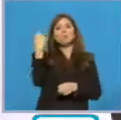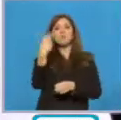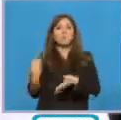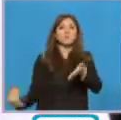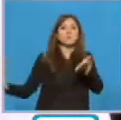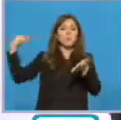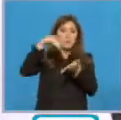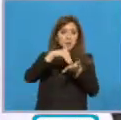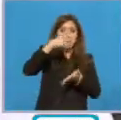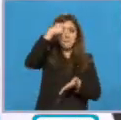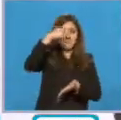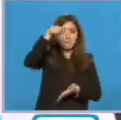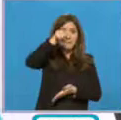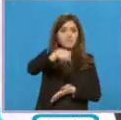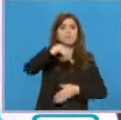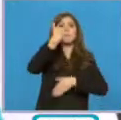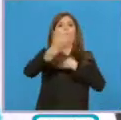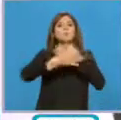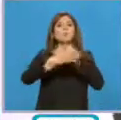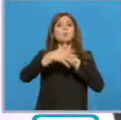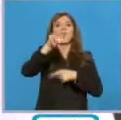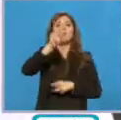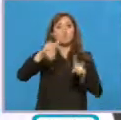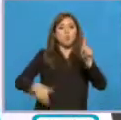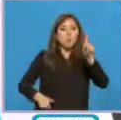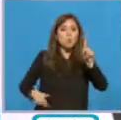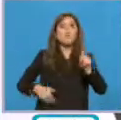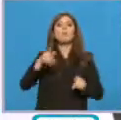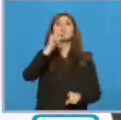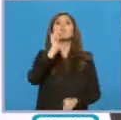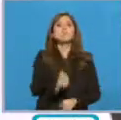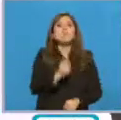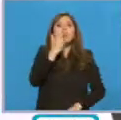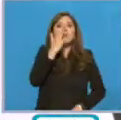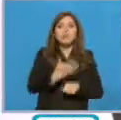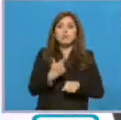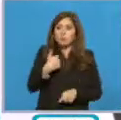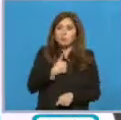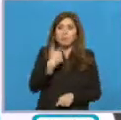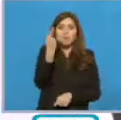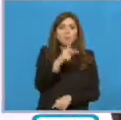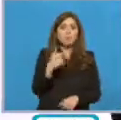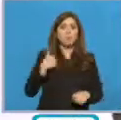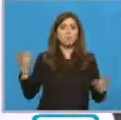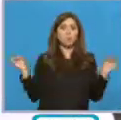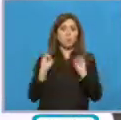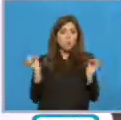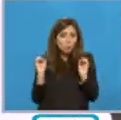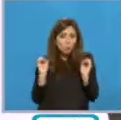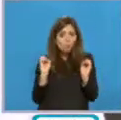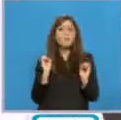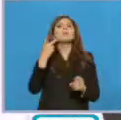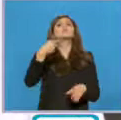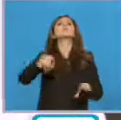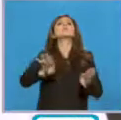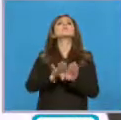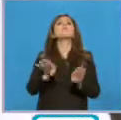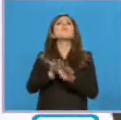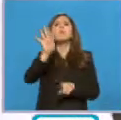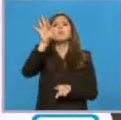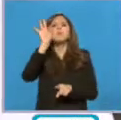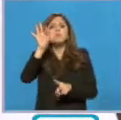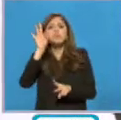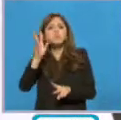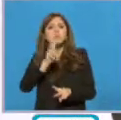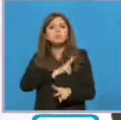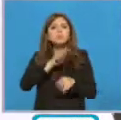que a ellos no les culpen en un momento dado, sino a ti. Entonces, y la facilidad en que pueden obtener nuestros datos personales, esto